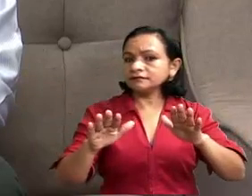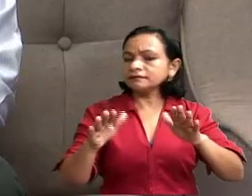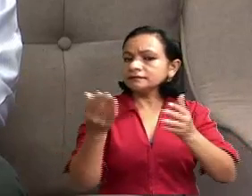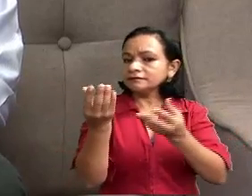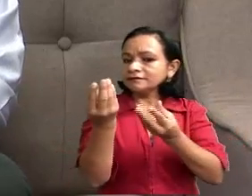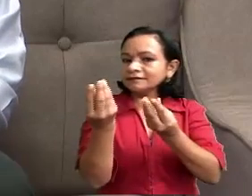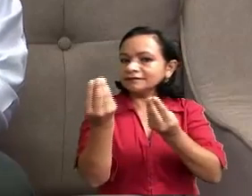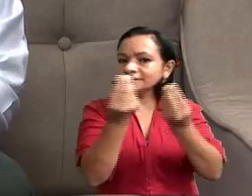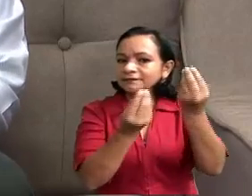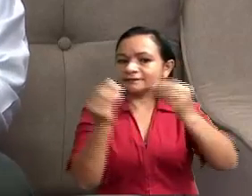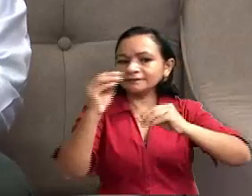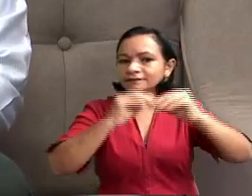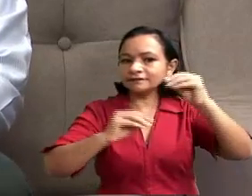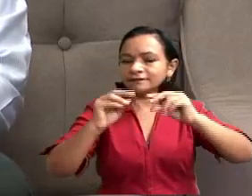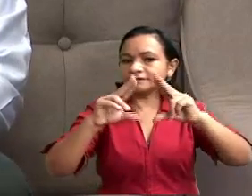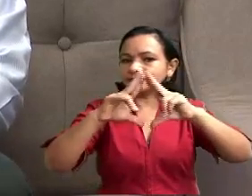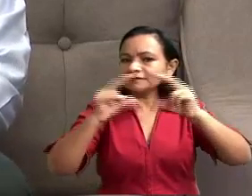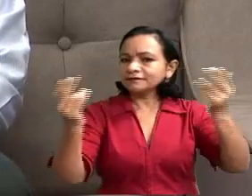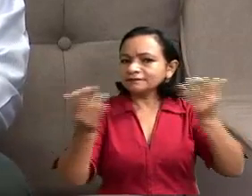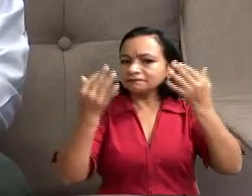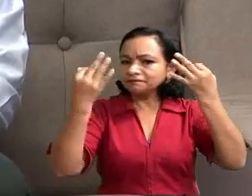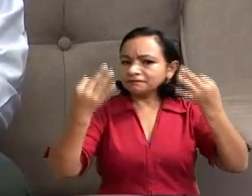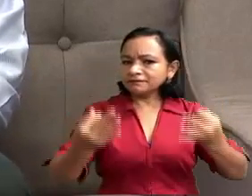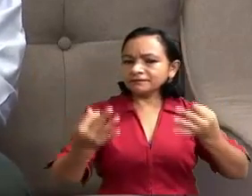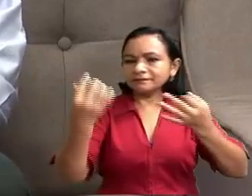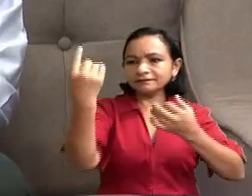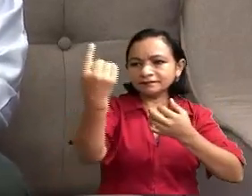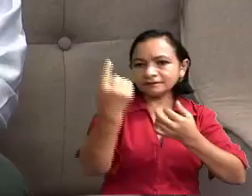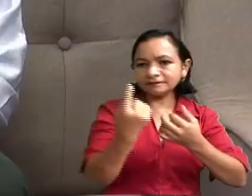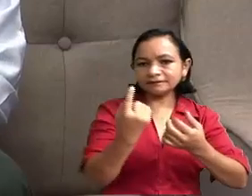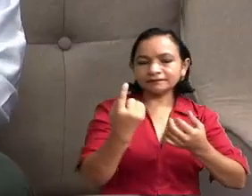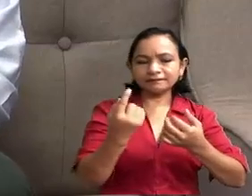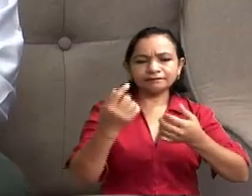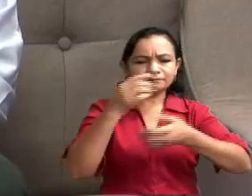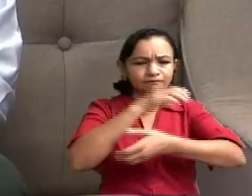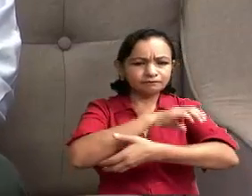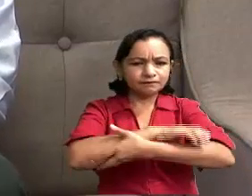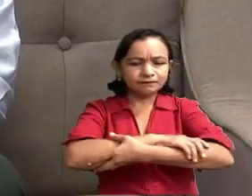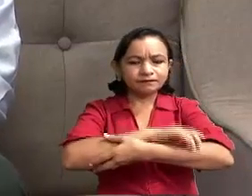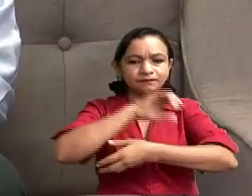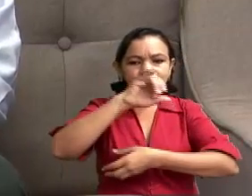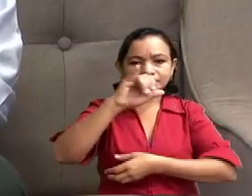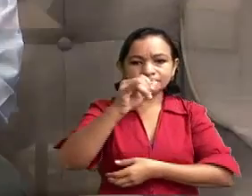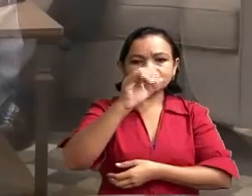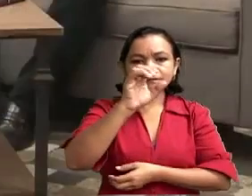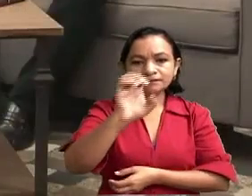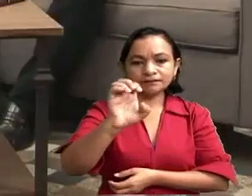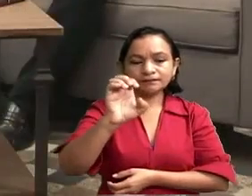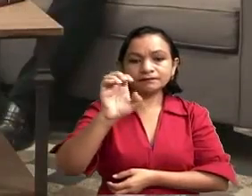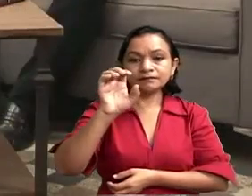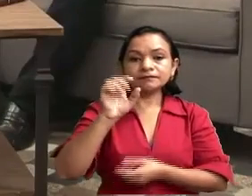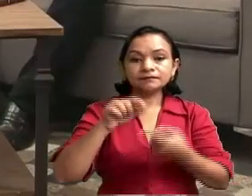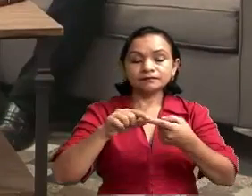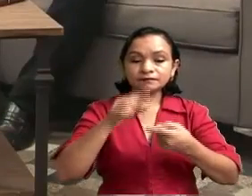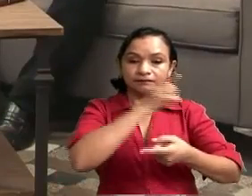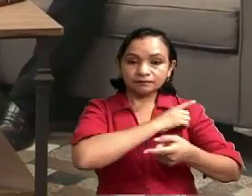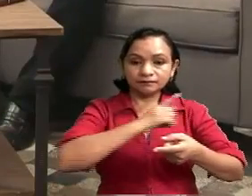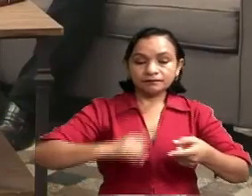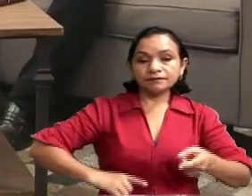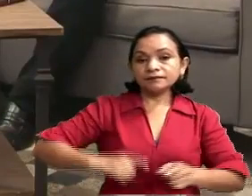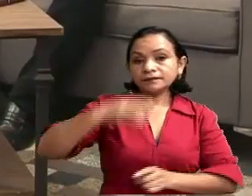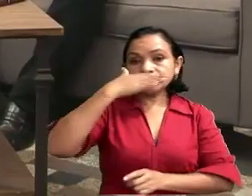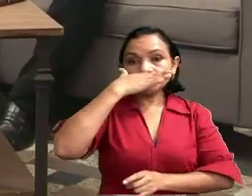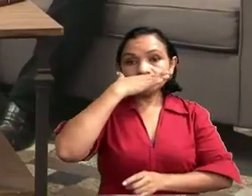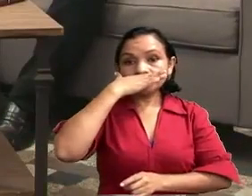economía nicaragüense, y para ello pues contamos con la presencia del compañero José Figueroa, quien es diputado ante la bancada del Frente Sandinista de Liberación